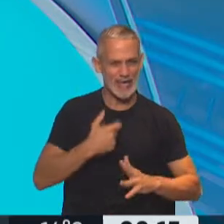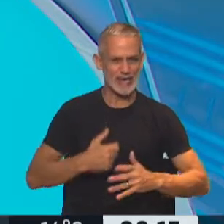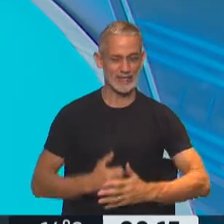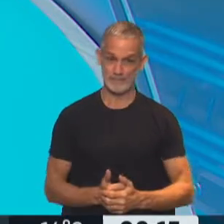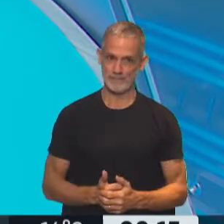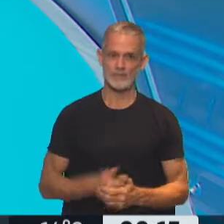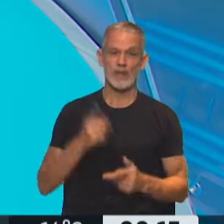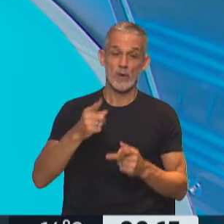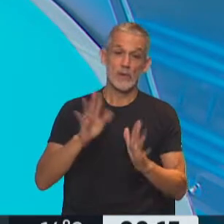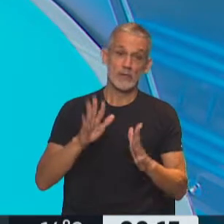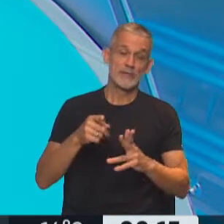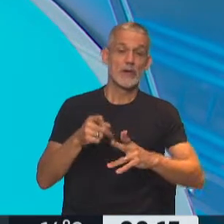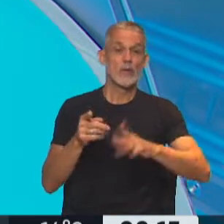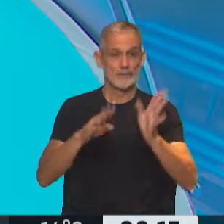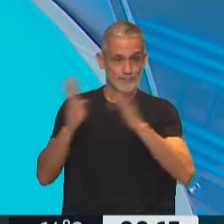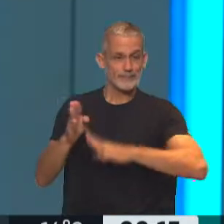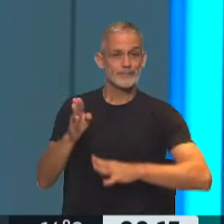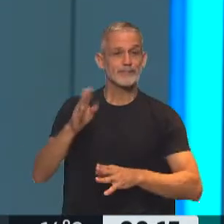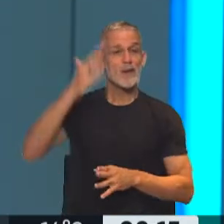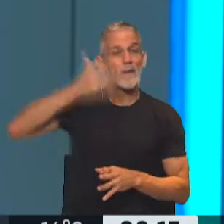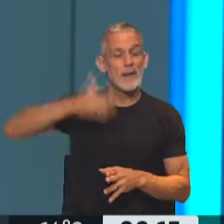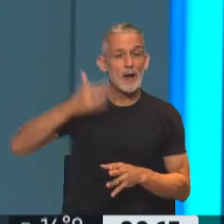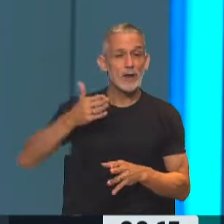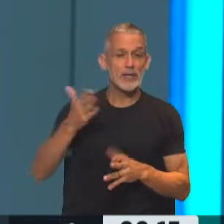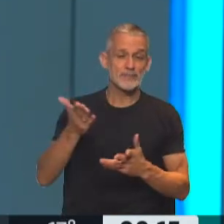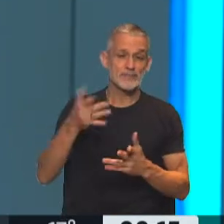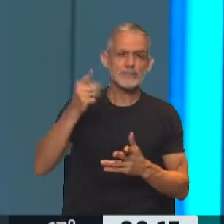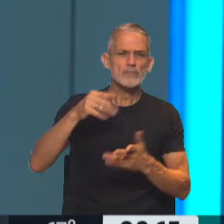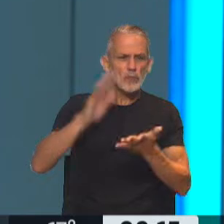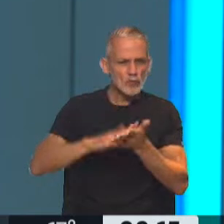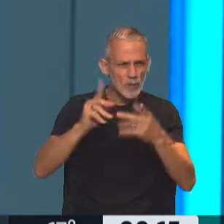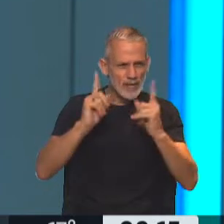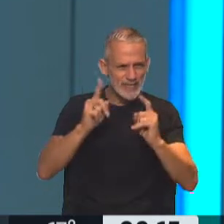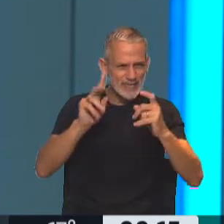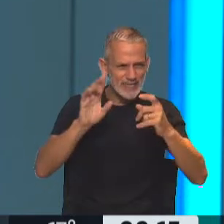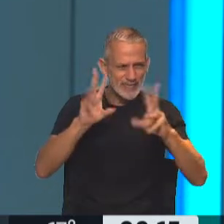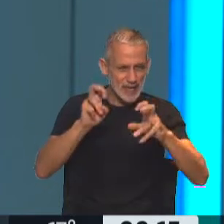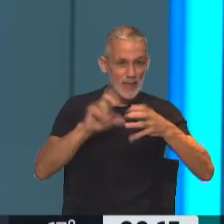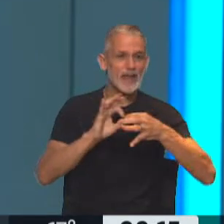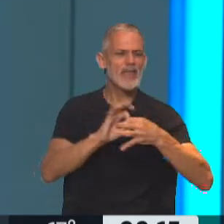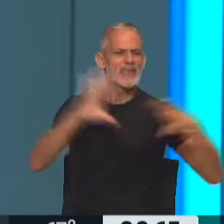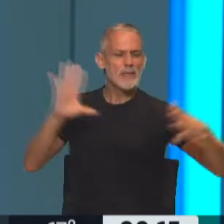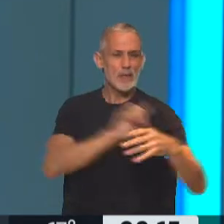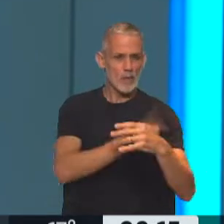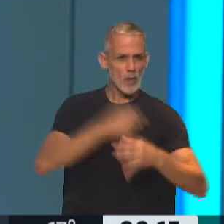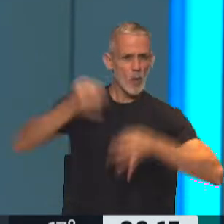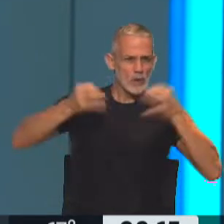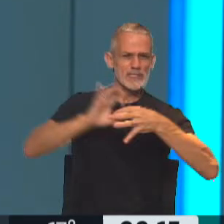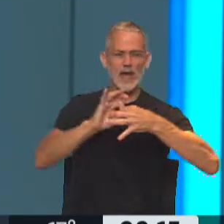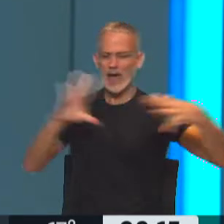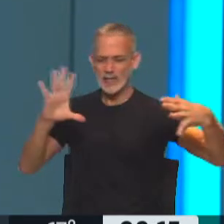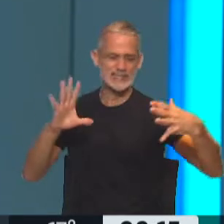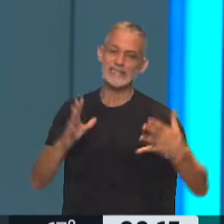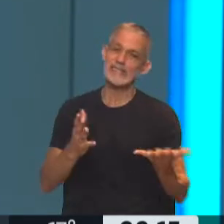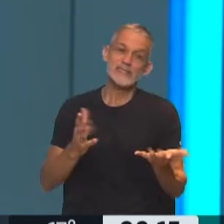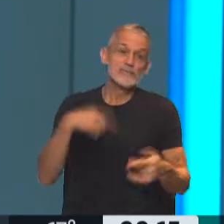en el fútbol. Bueno, a propósito, sí, pero a propósito de lo que decía Néstor sobre la independencia del Poder Judicial, eso se ha instalado